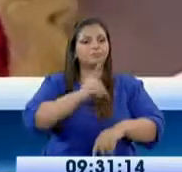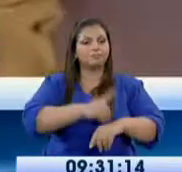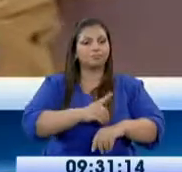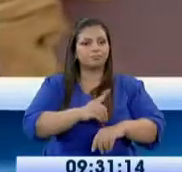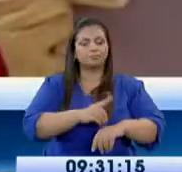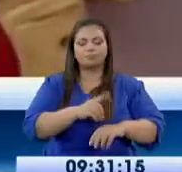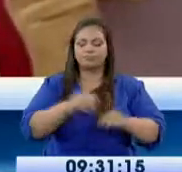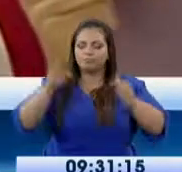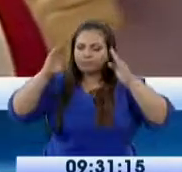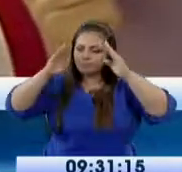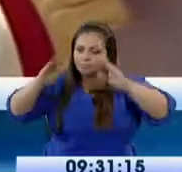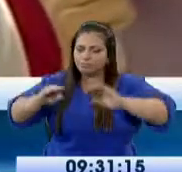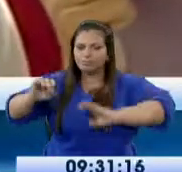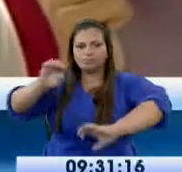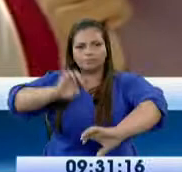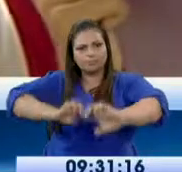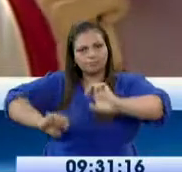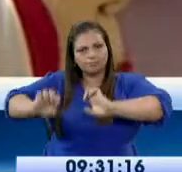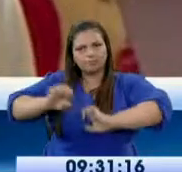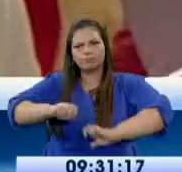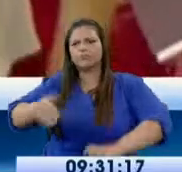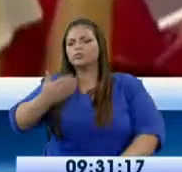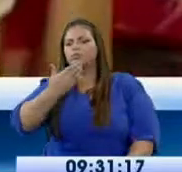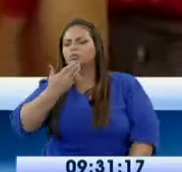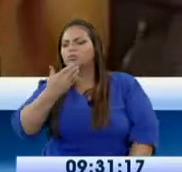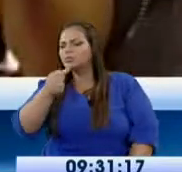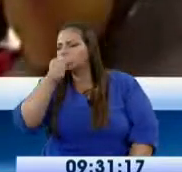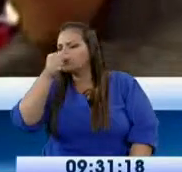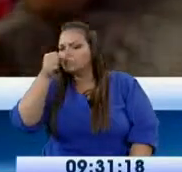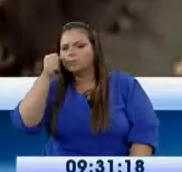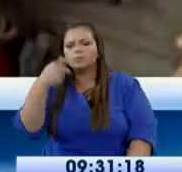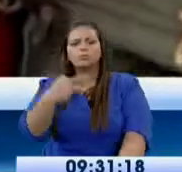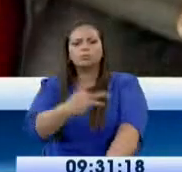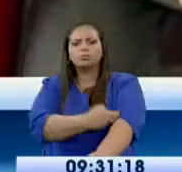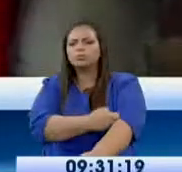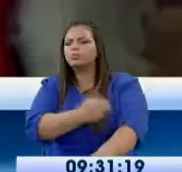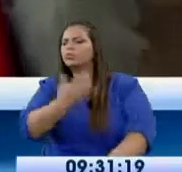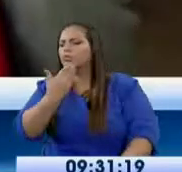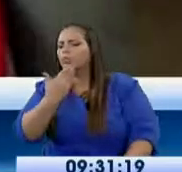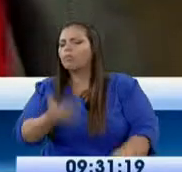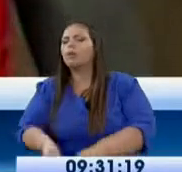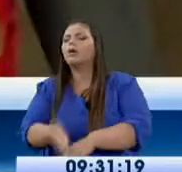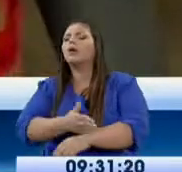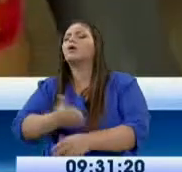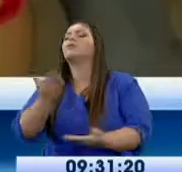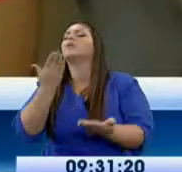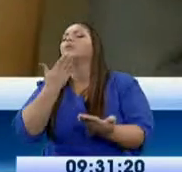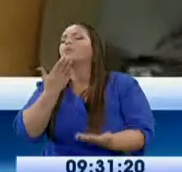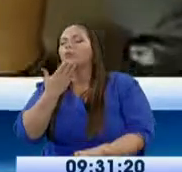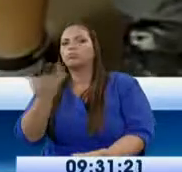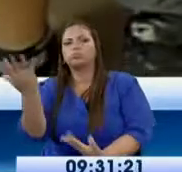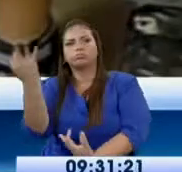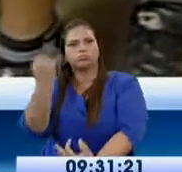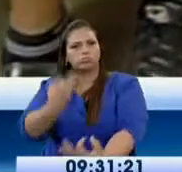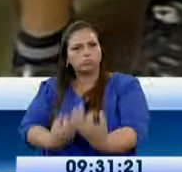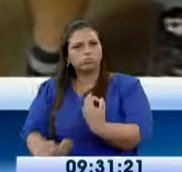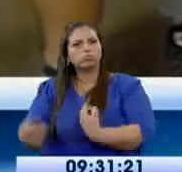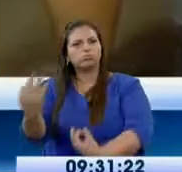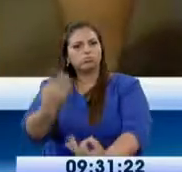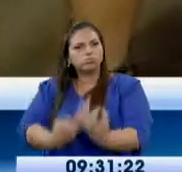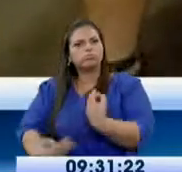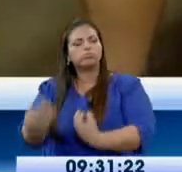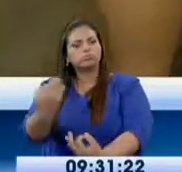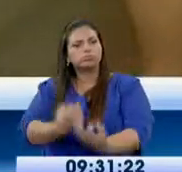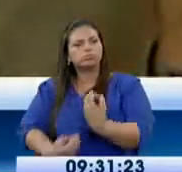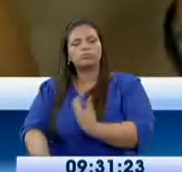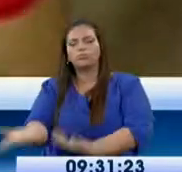es el nivel de consumo, por decirlo así, es un nivel los criterios de inclusión. Ahora bien, hay que tener en claro que hay que